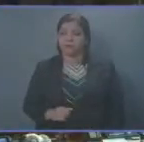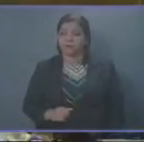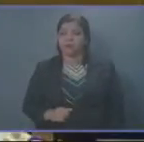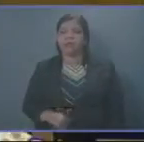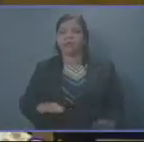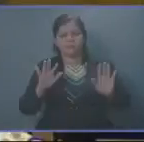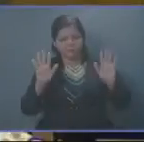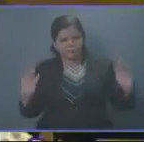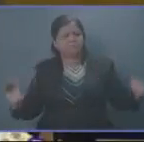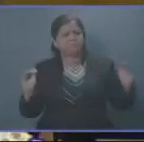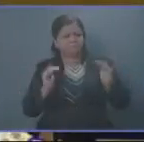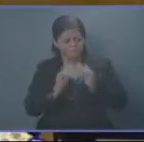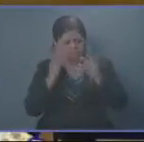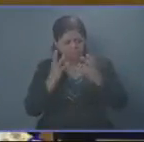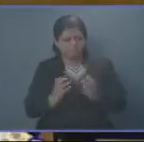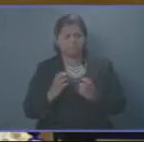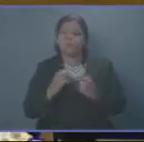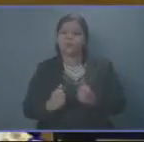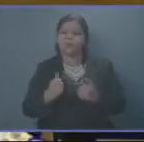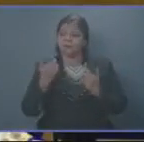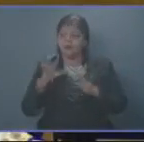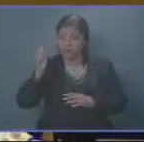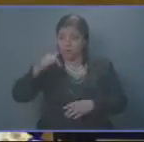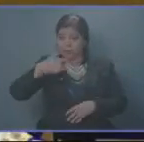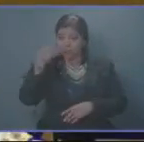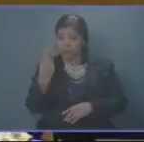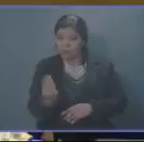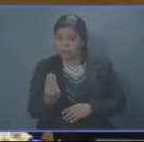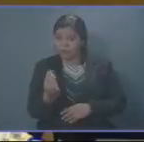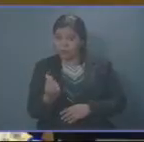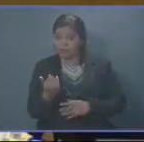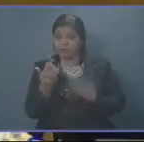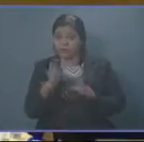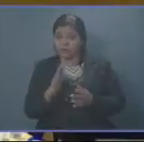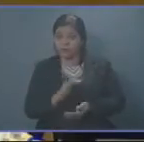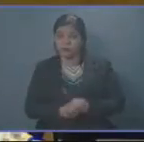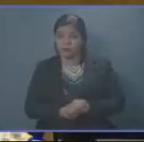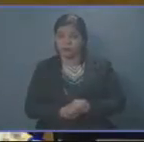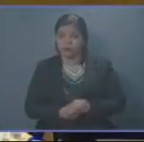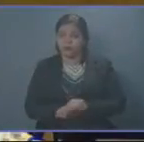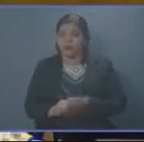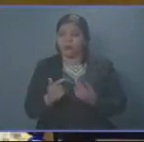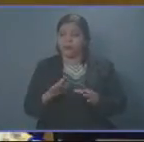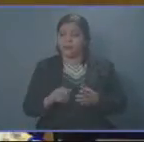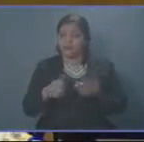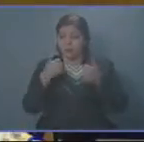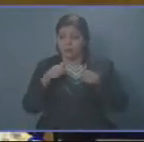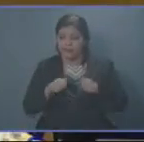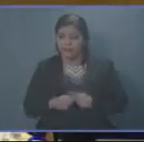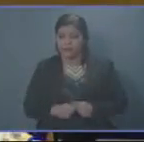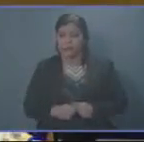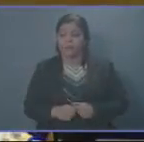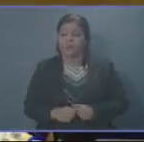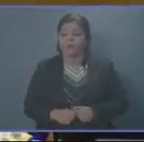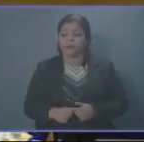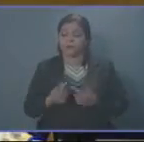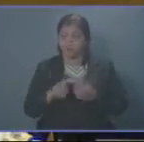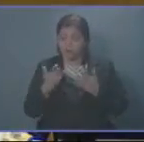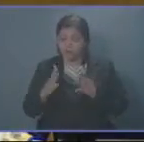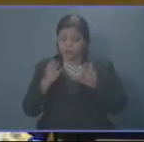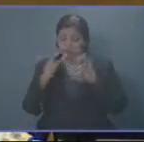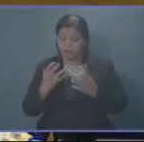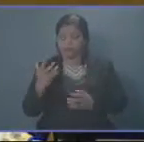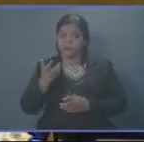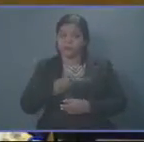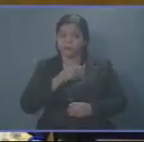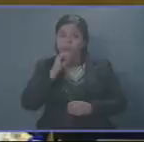Bueno, yo me sumo también. Ahora les dimos un reconocimiento a destacados periodistas. Tal vez comentarle a los colegas, que